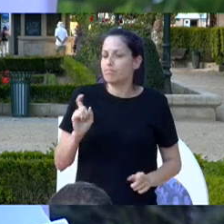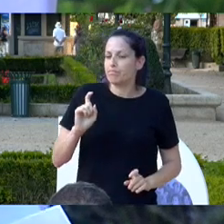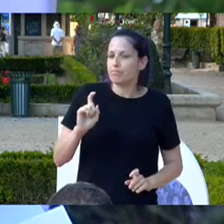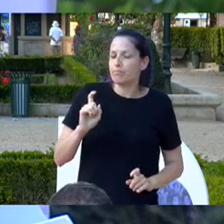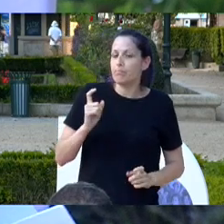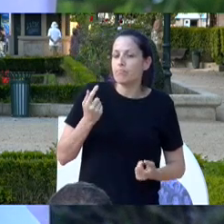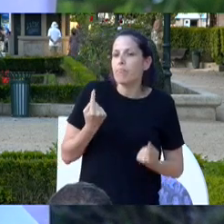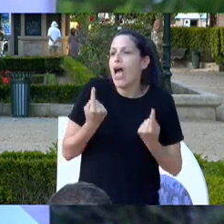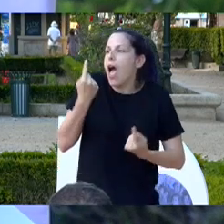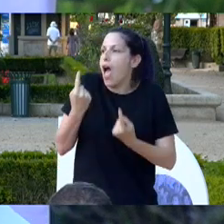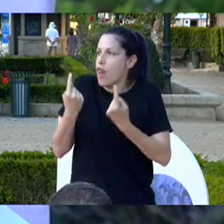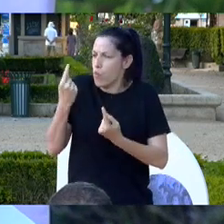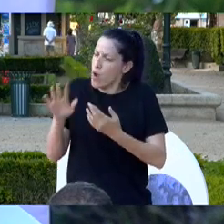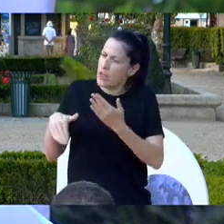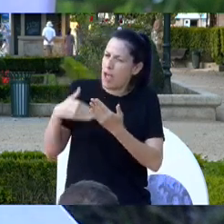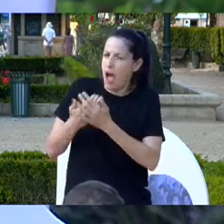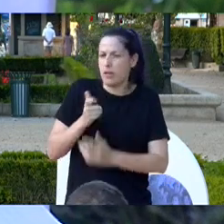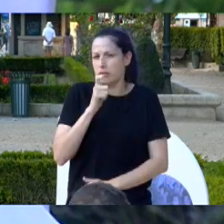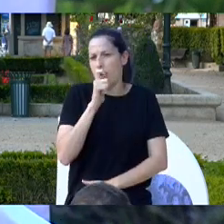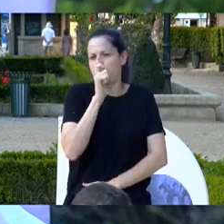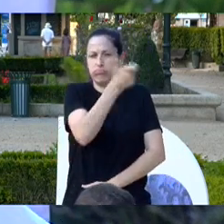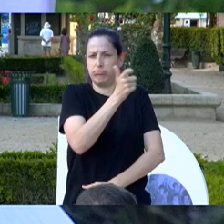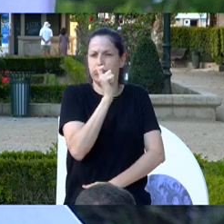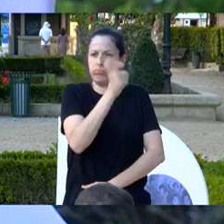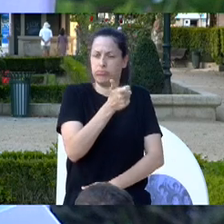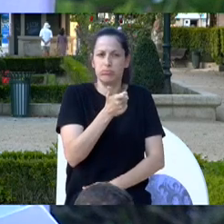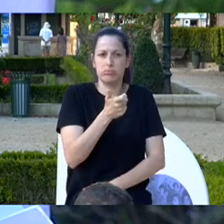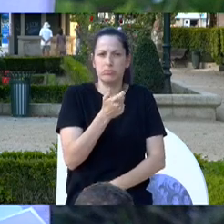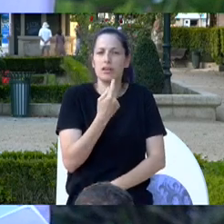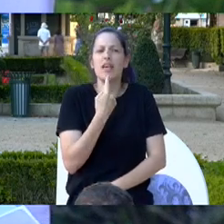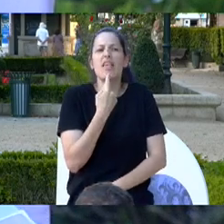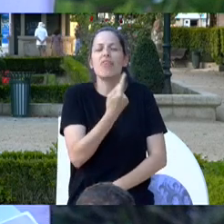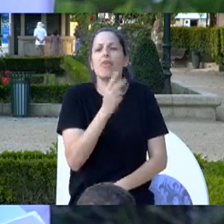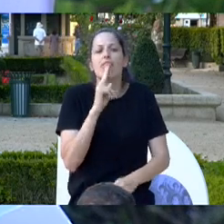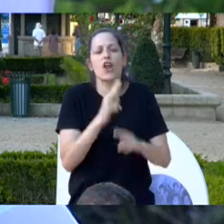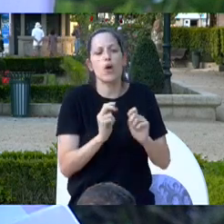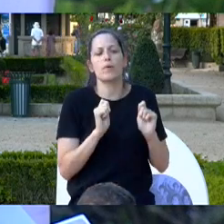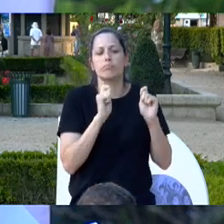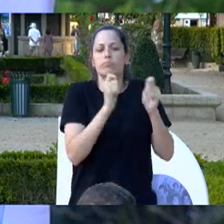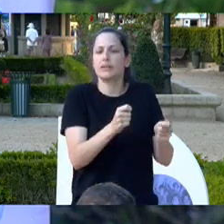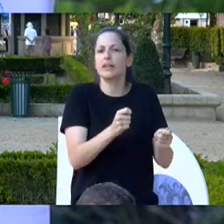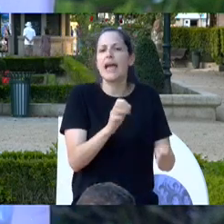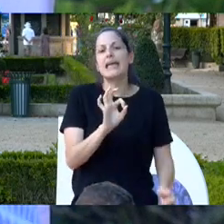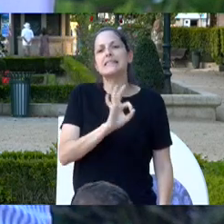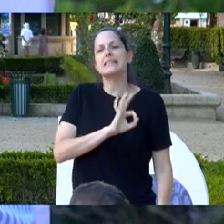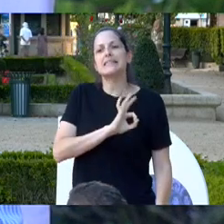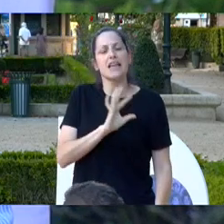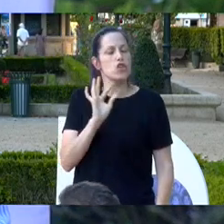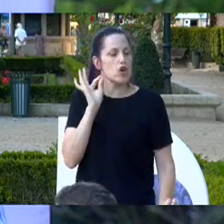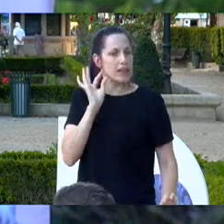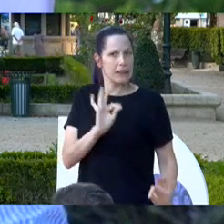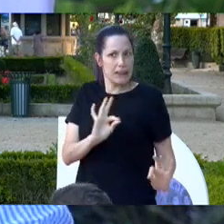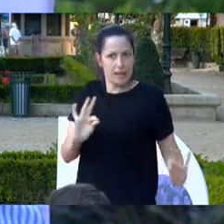algunhas que a insultaban incluso, lle chamaban la señorita de la EIOU con tono despectivo e en